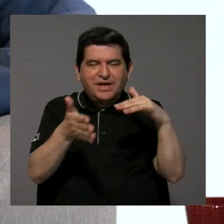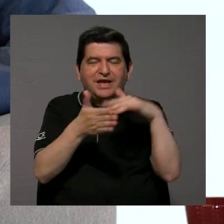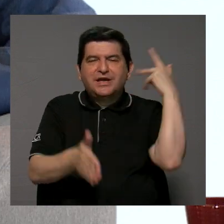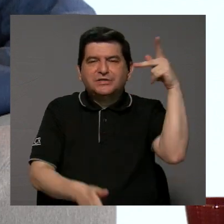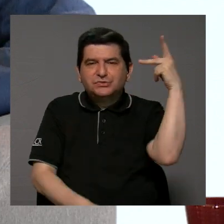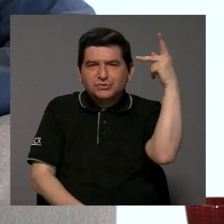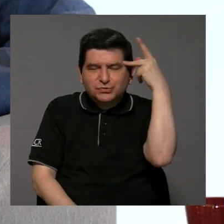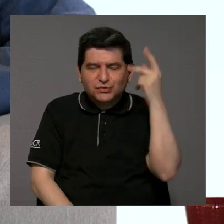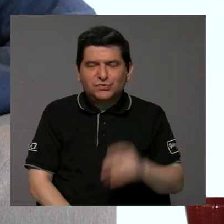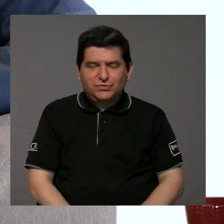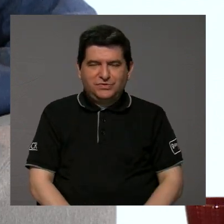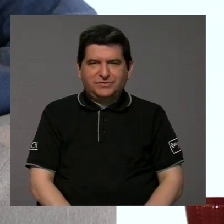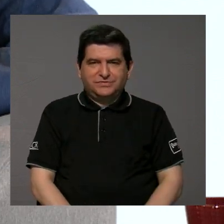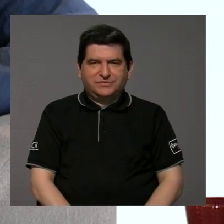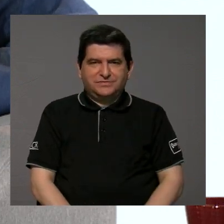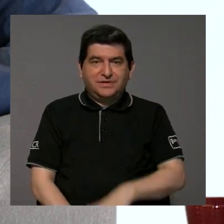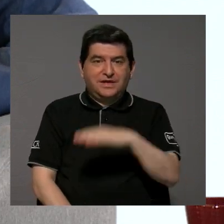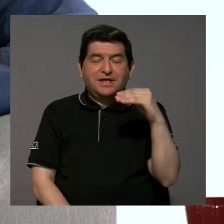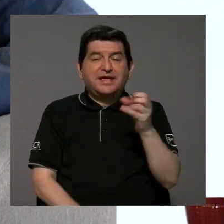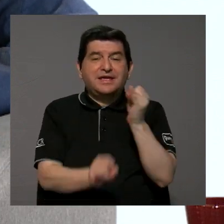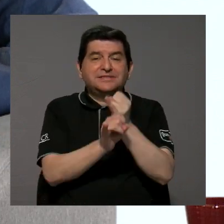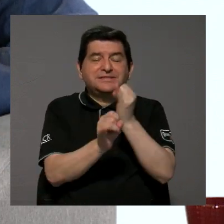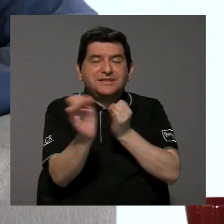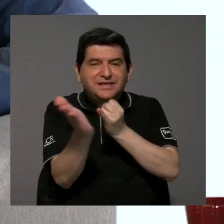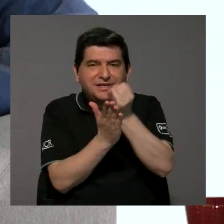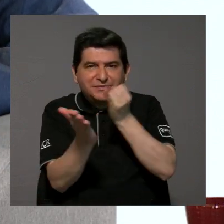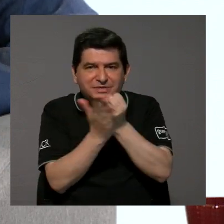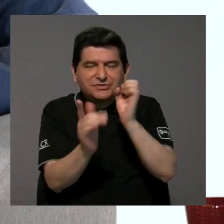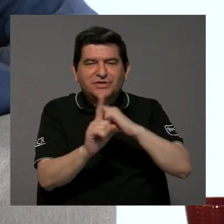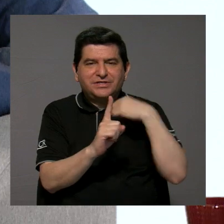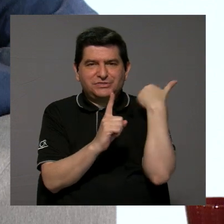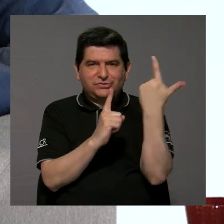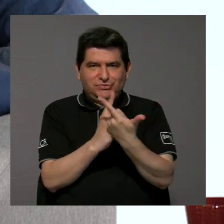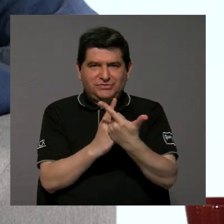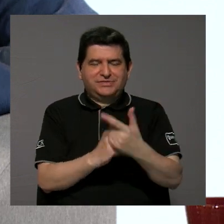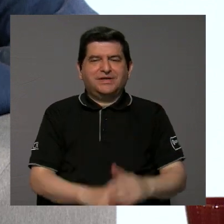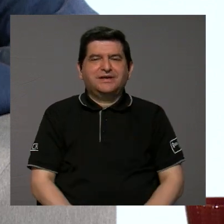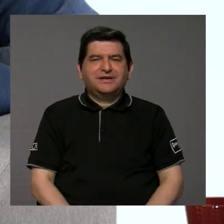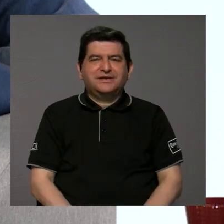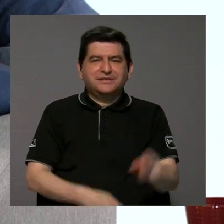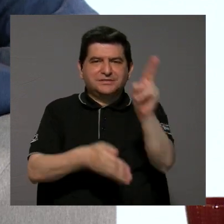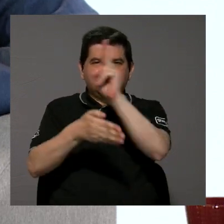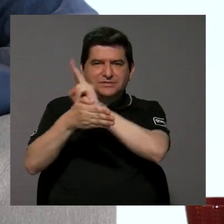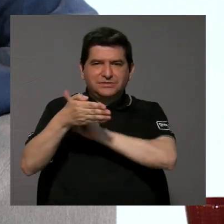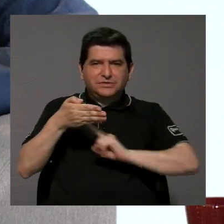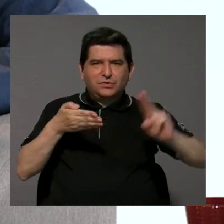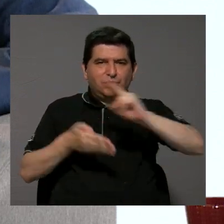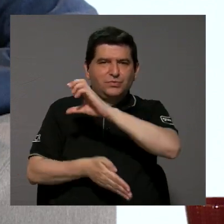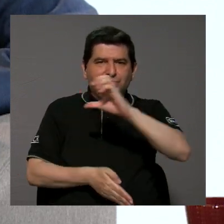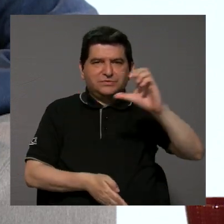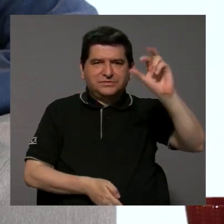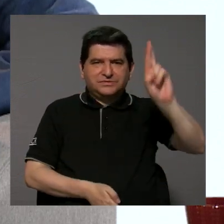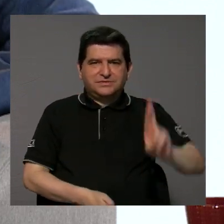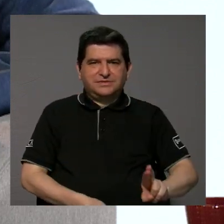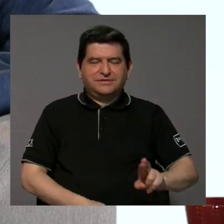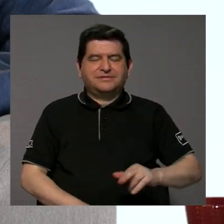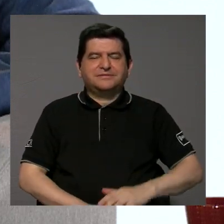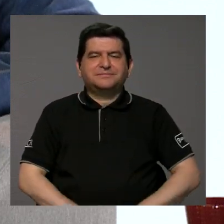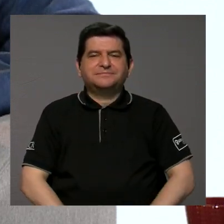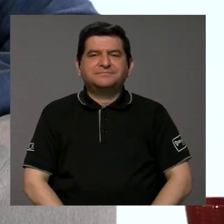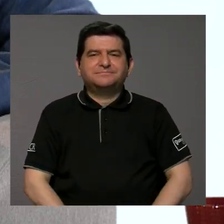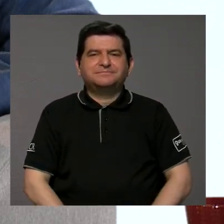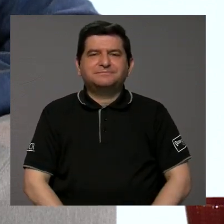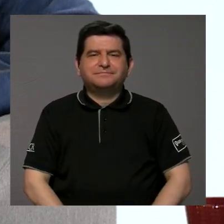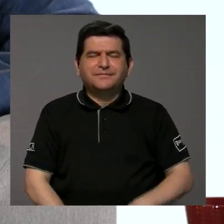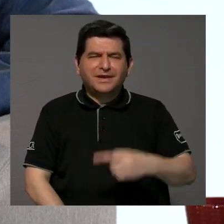Investigación y Estudios Políticos, el CIEP, y del Instituto de Investigaciones Sociales de la Universidad de